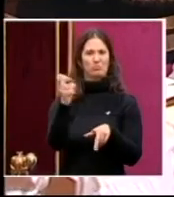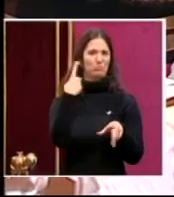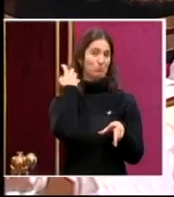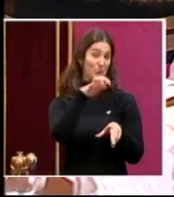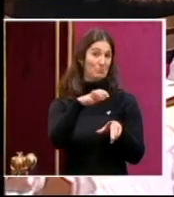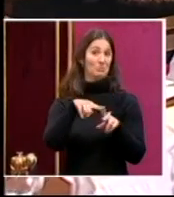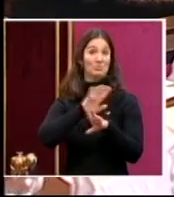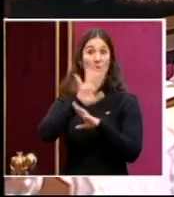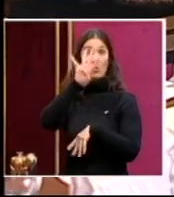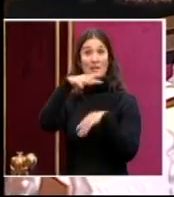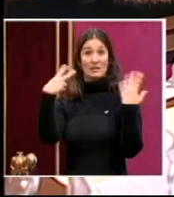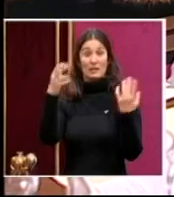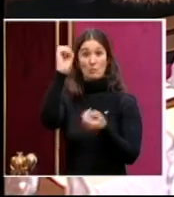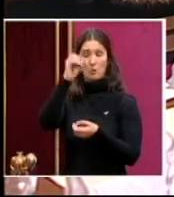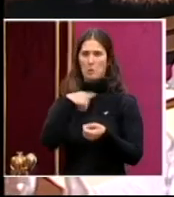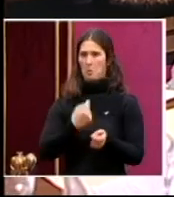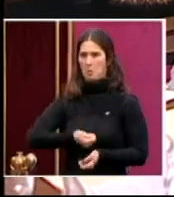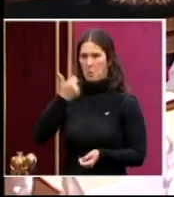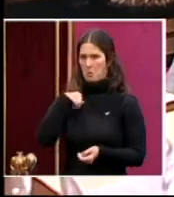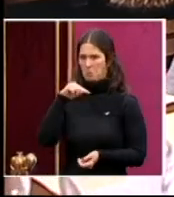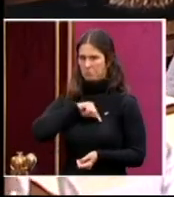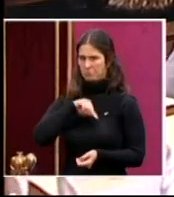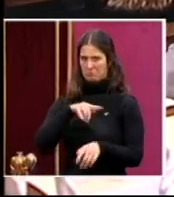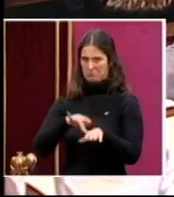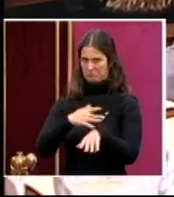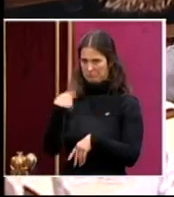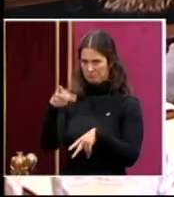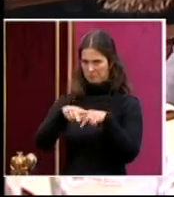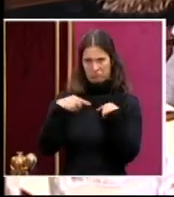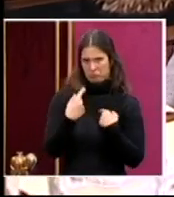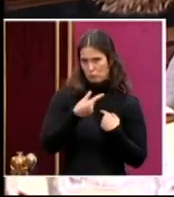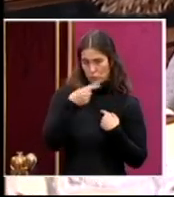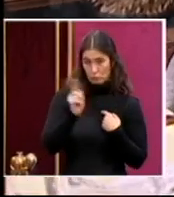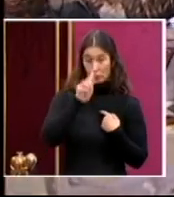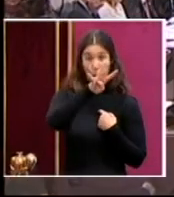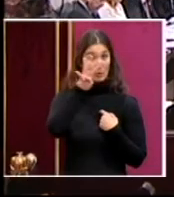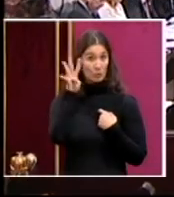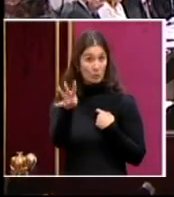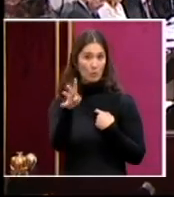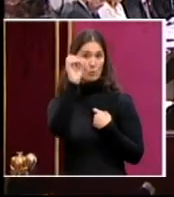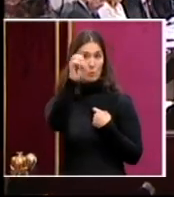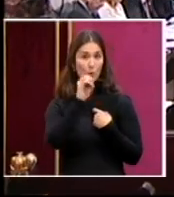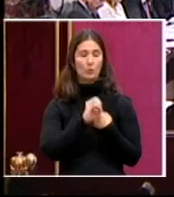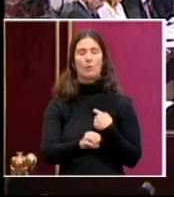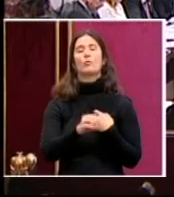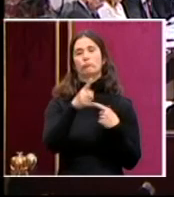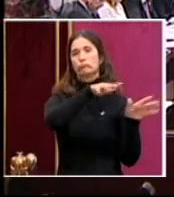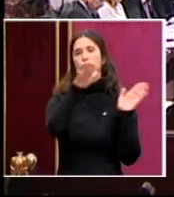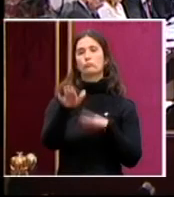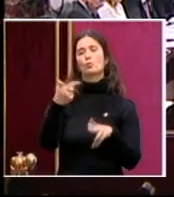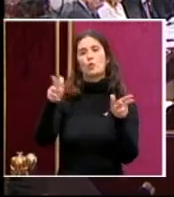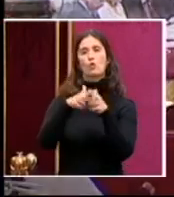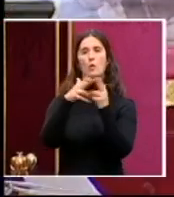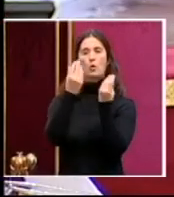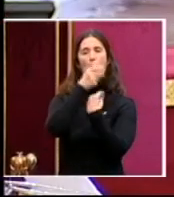el 47% afirmó tener poca o ninguna simpatía hacia los gitanos. El 44% se decantó por una sociedad